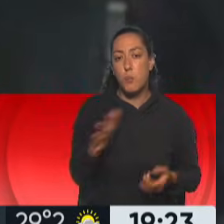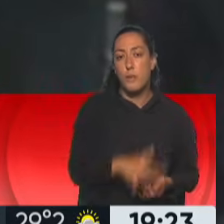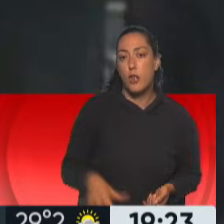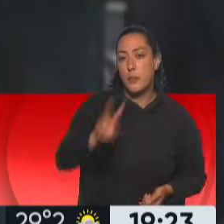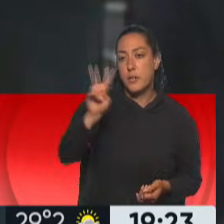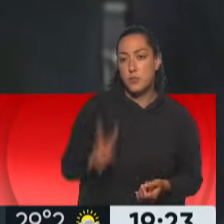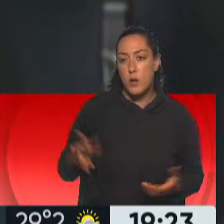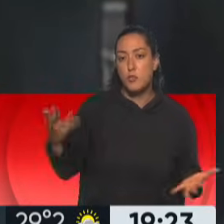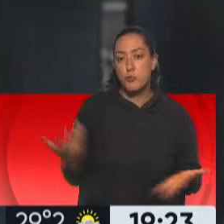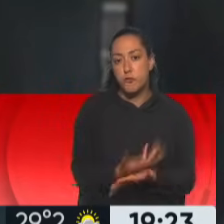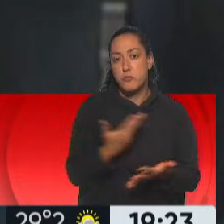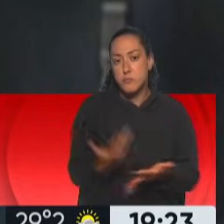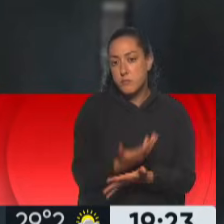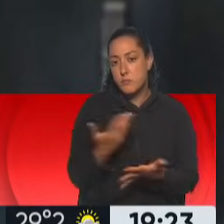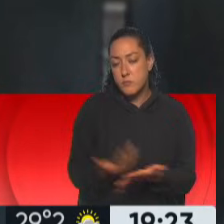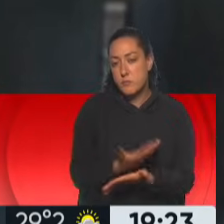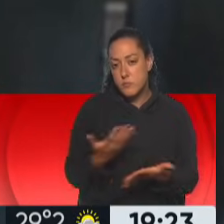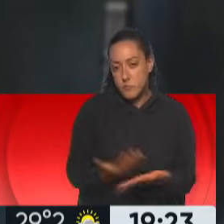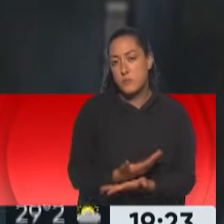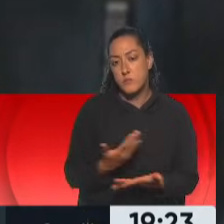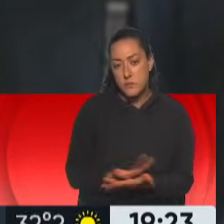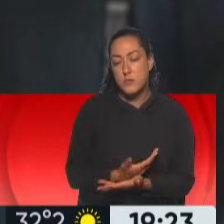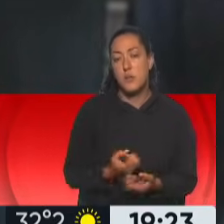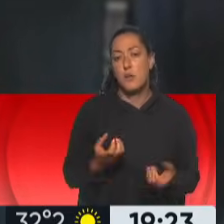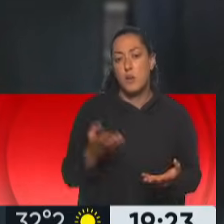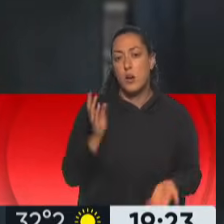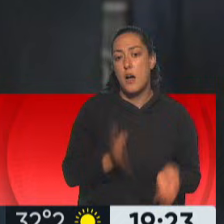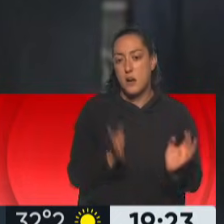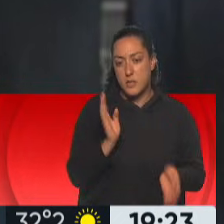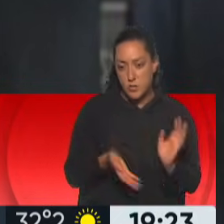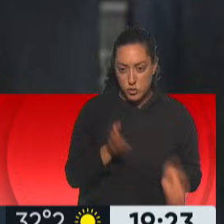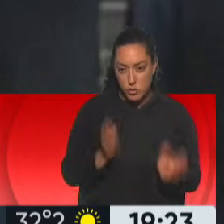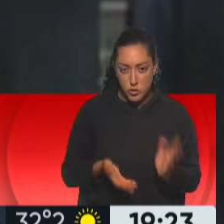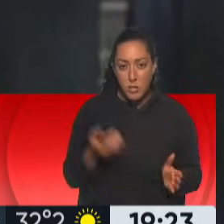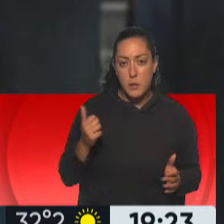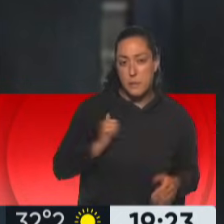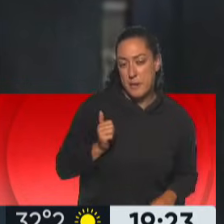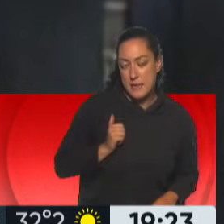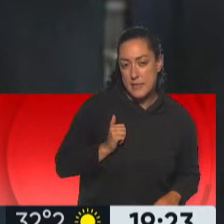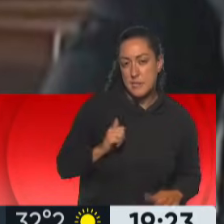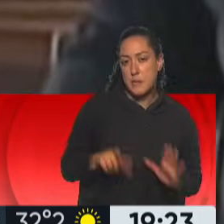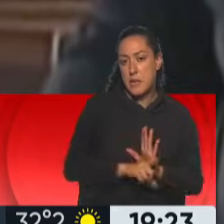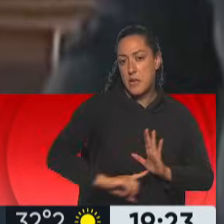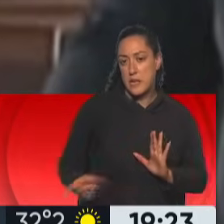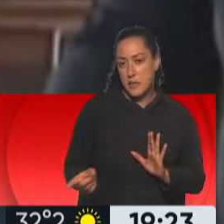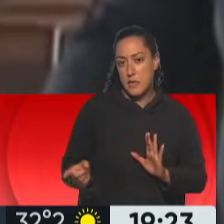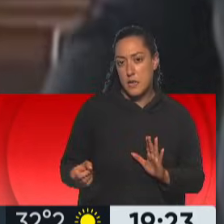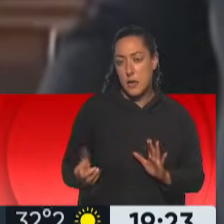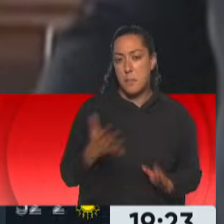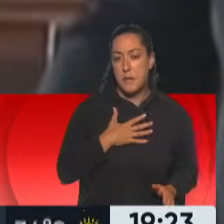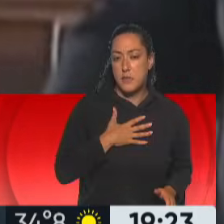venezolano luego de una agresión militar ilegítima contra nuestra